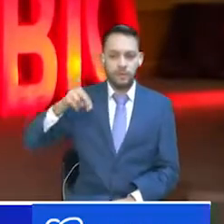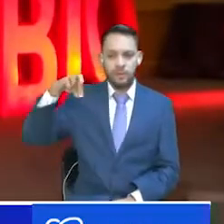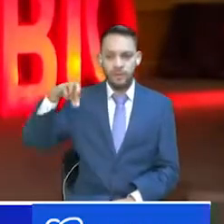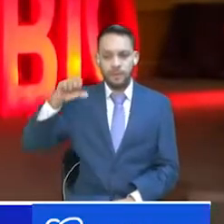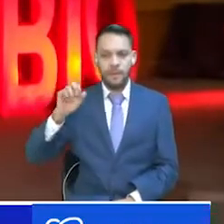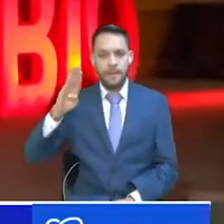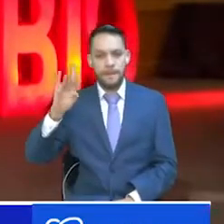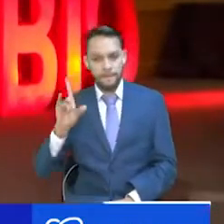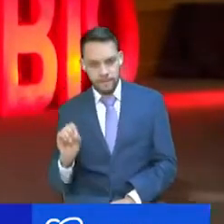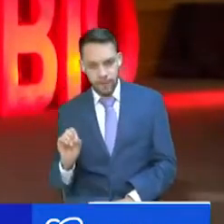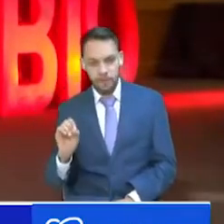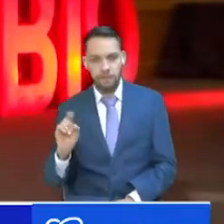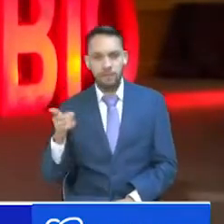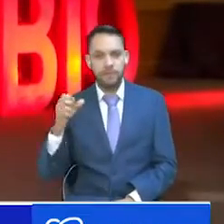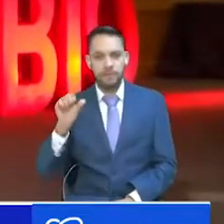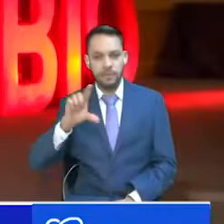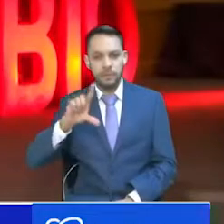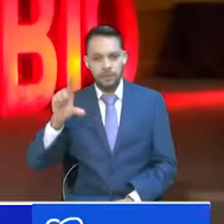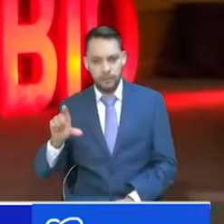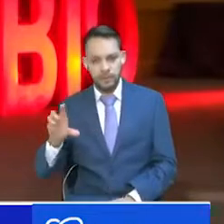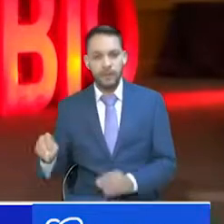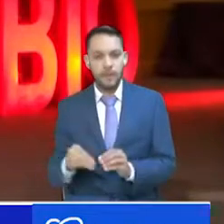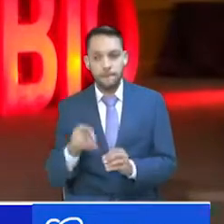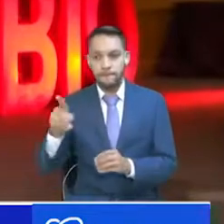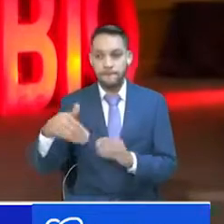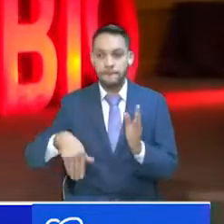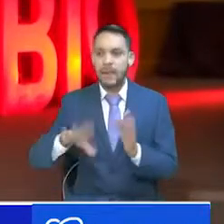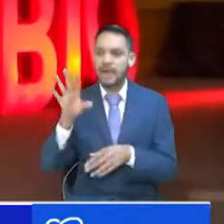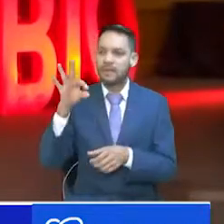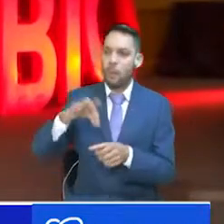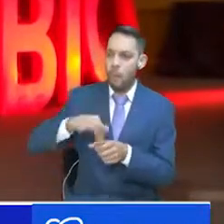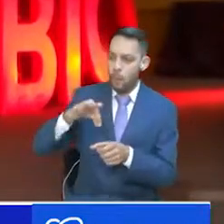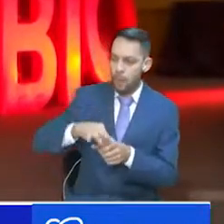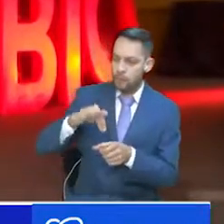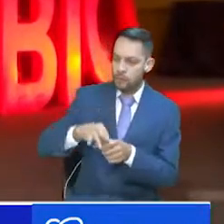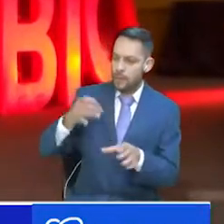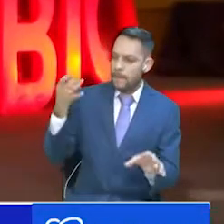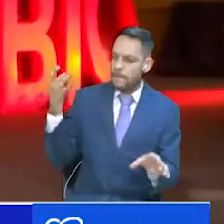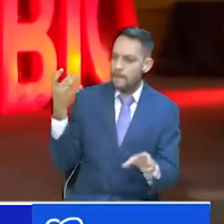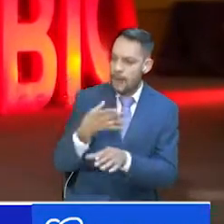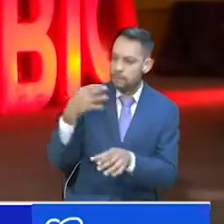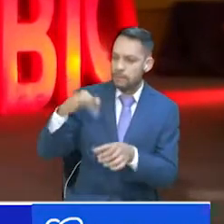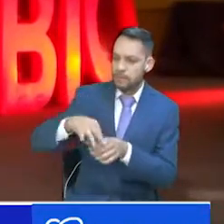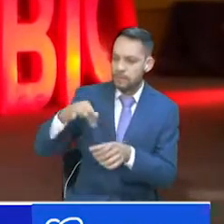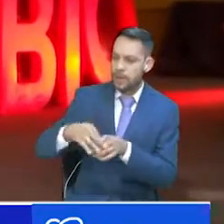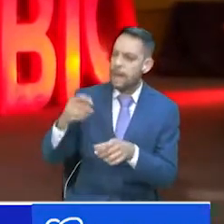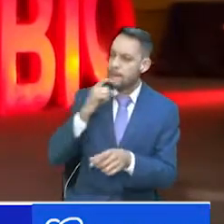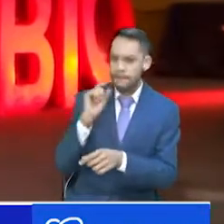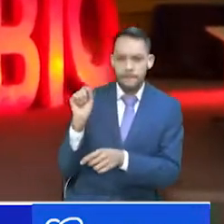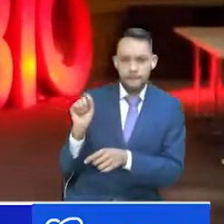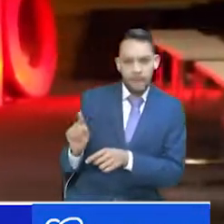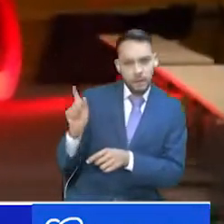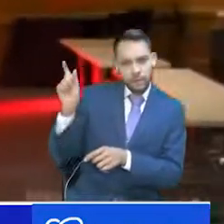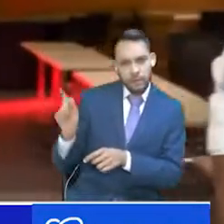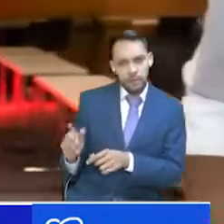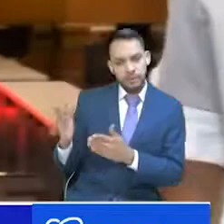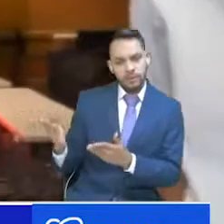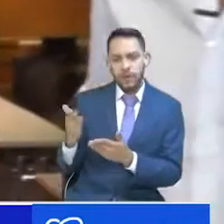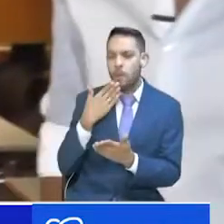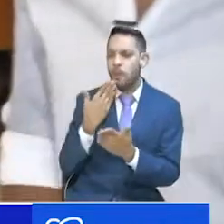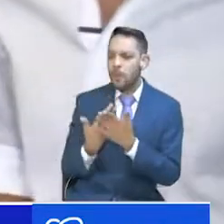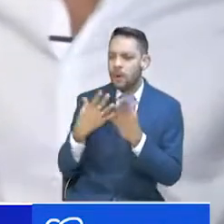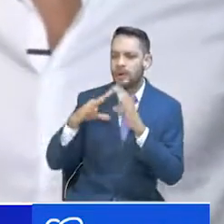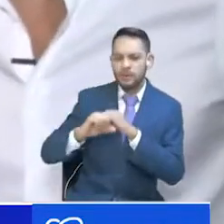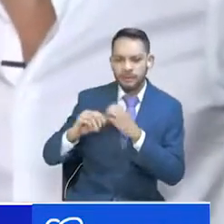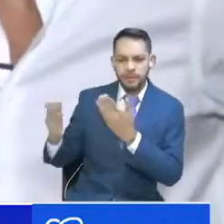varios aspectos que hay que destacar es uno de los más votados en todo el país y precisamente nosotros vamos a comenzar con esa pregunta para el señor muy buenas noches